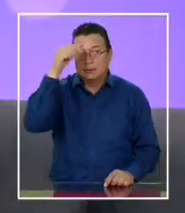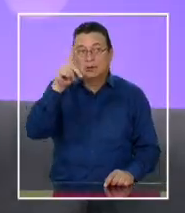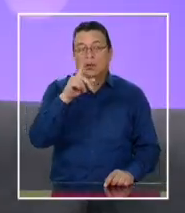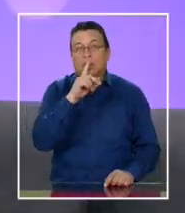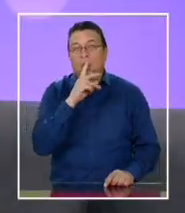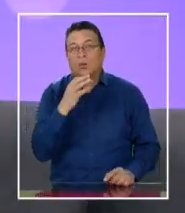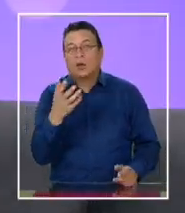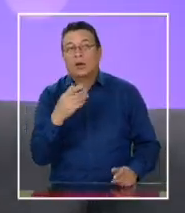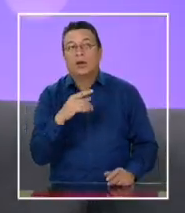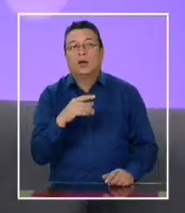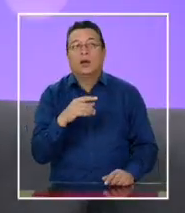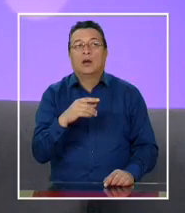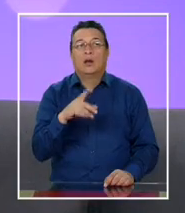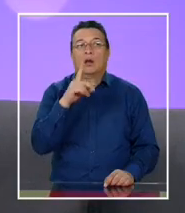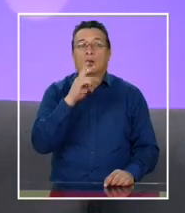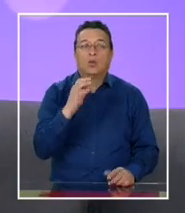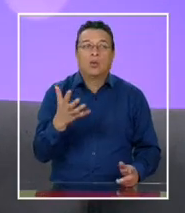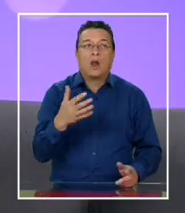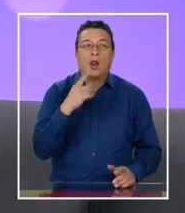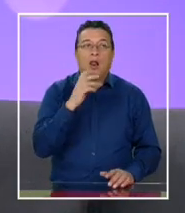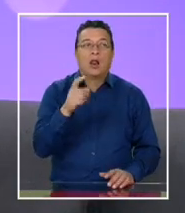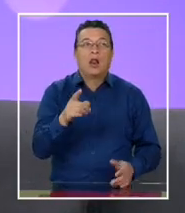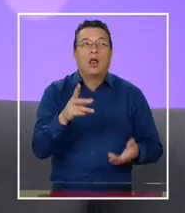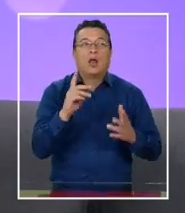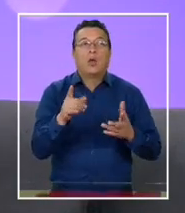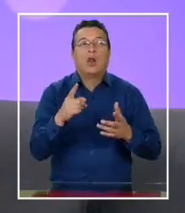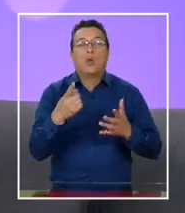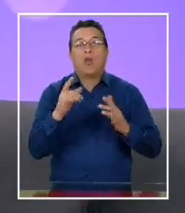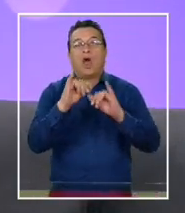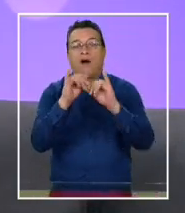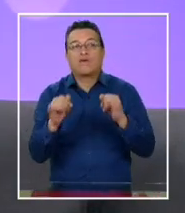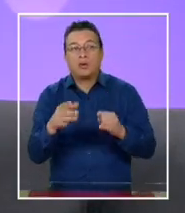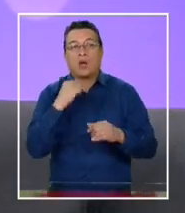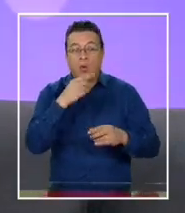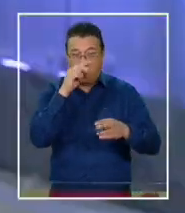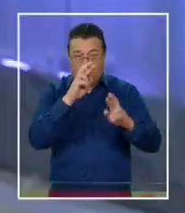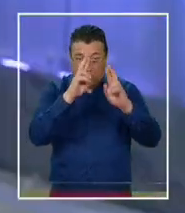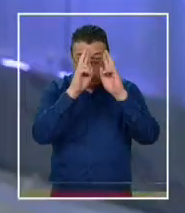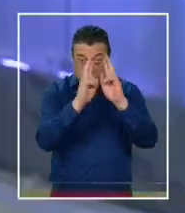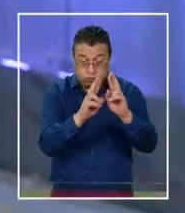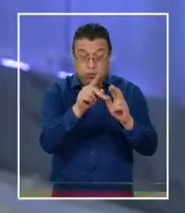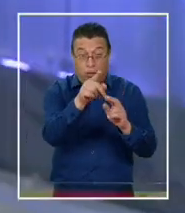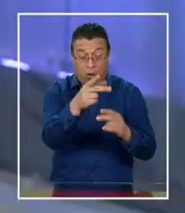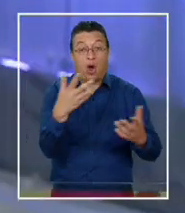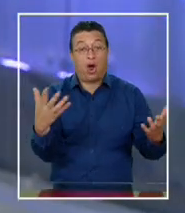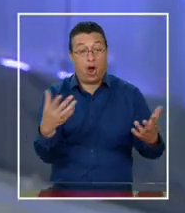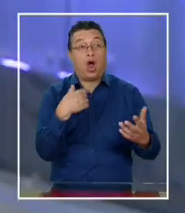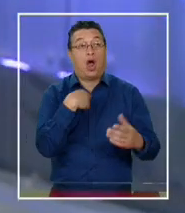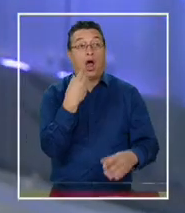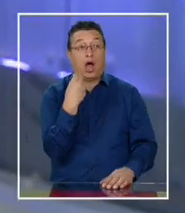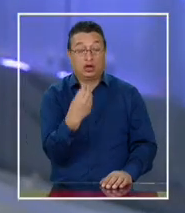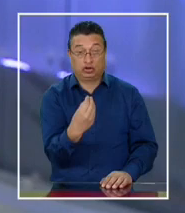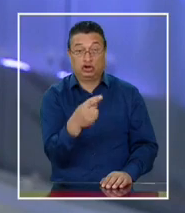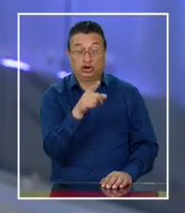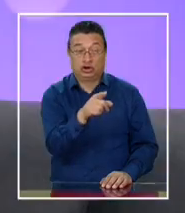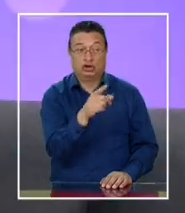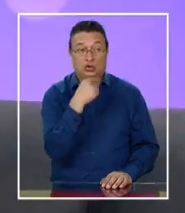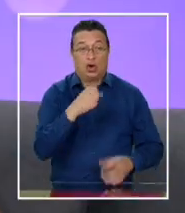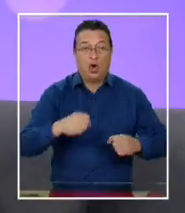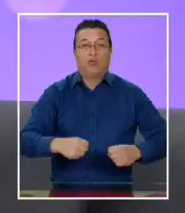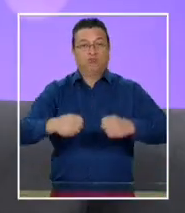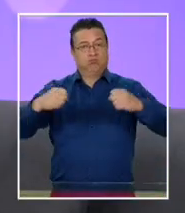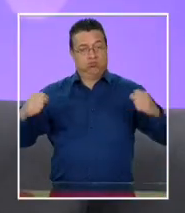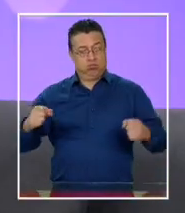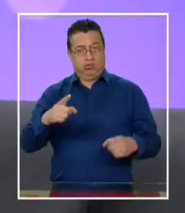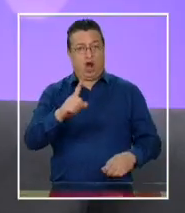sino que una de alguna manera un halago por lo empoderada que está